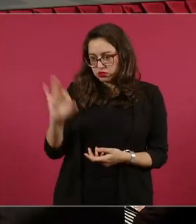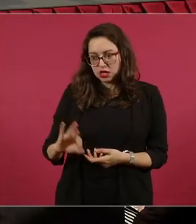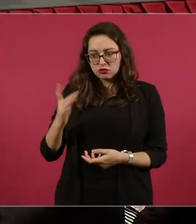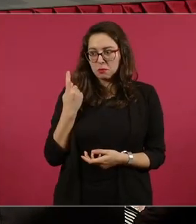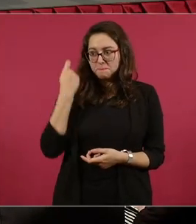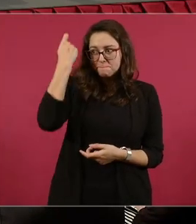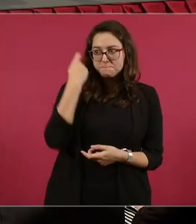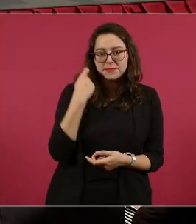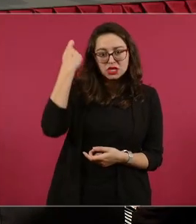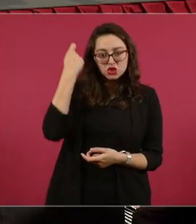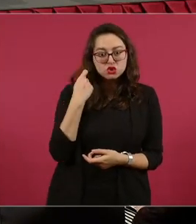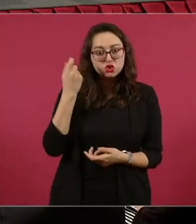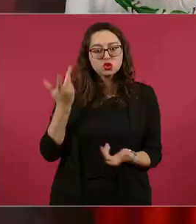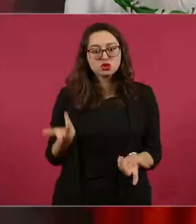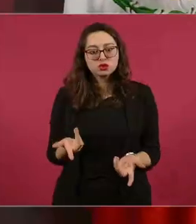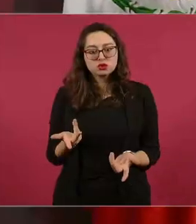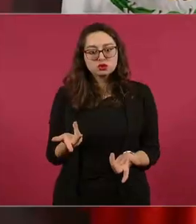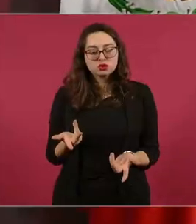¿Cómo le vamos a hacer?